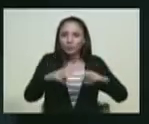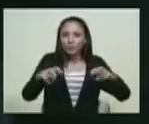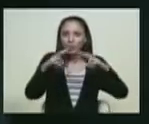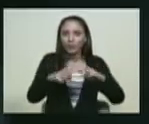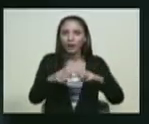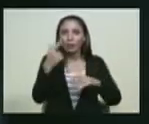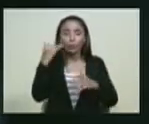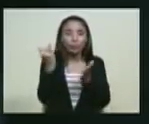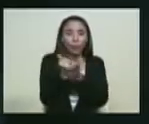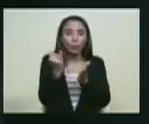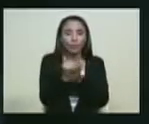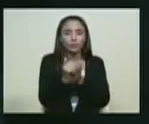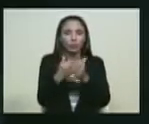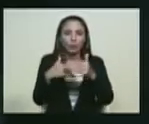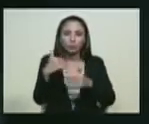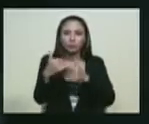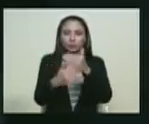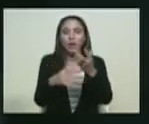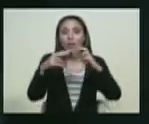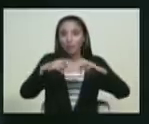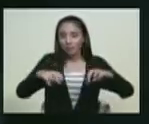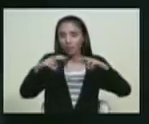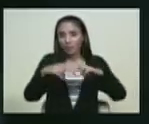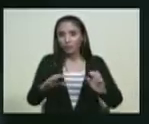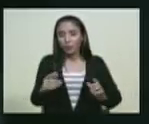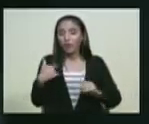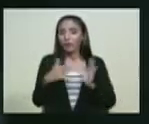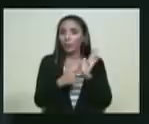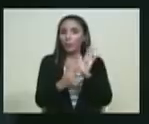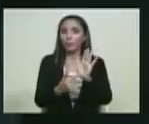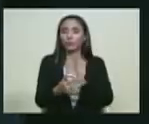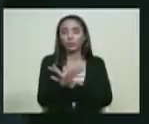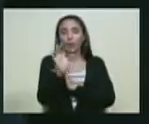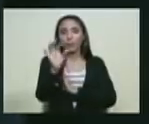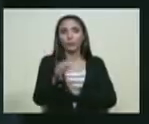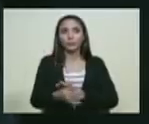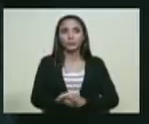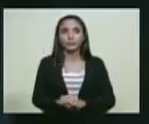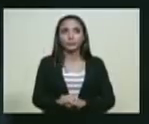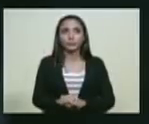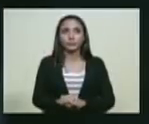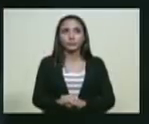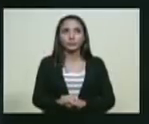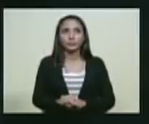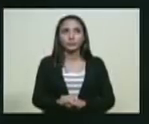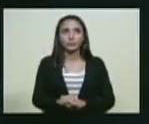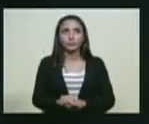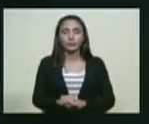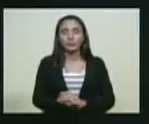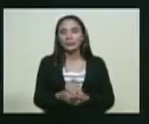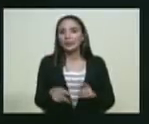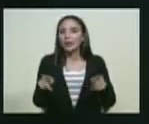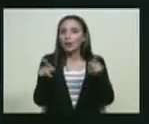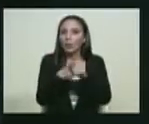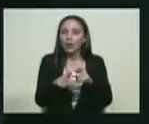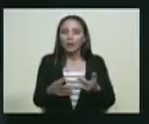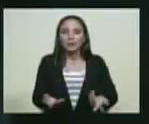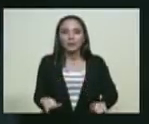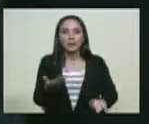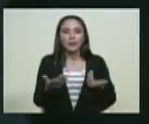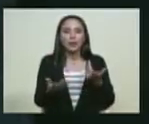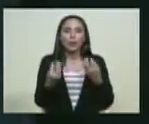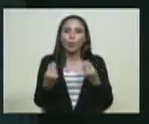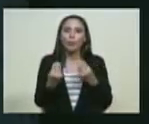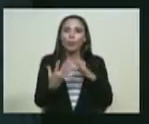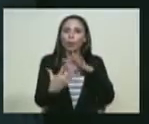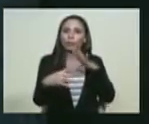las investigaciones que prontamente daremos a conocer al país. Igualmente, la cohesión directamente del Poder Judicial,